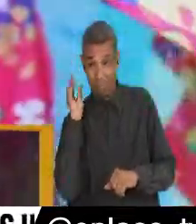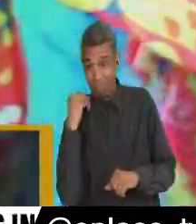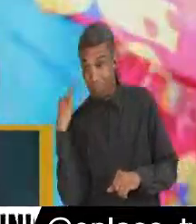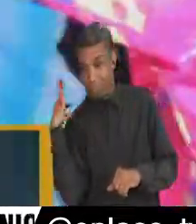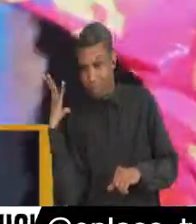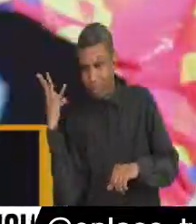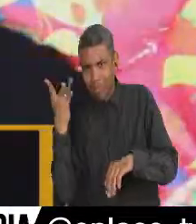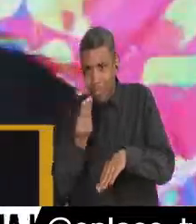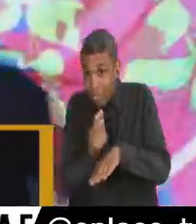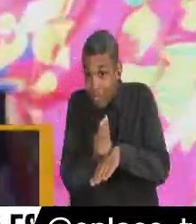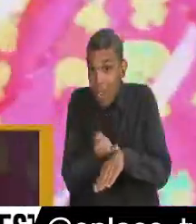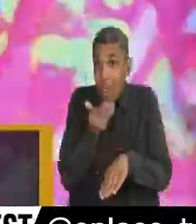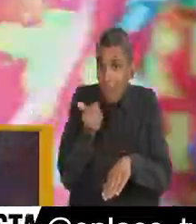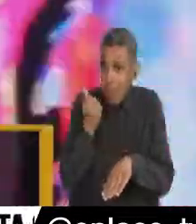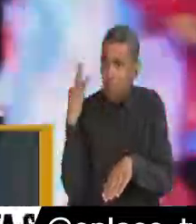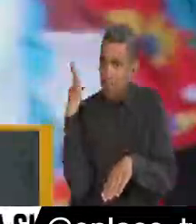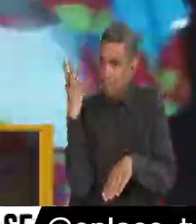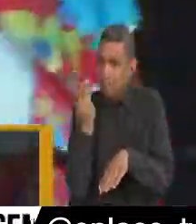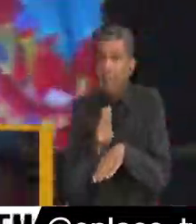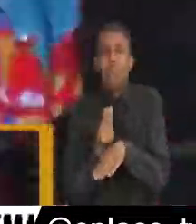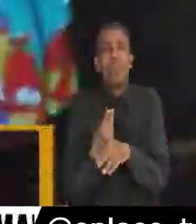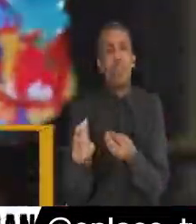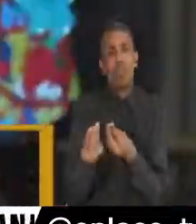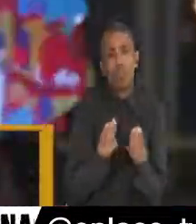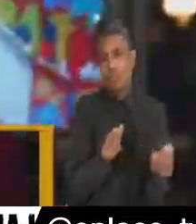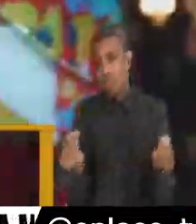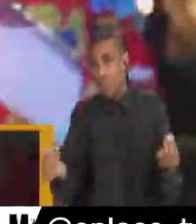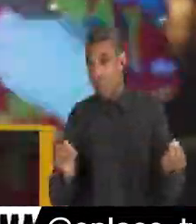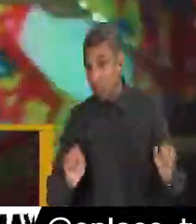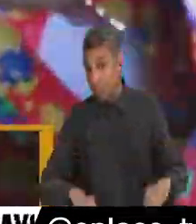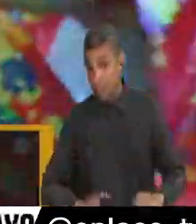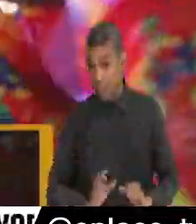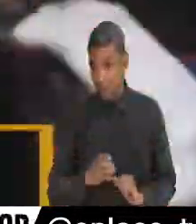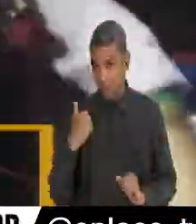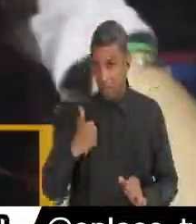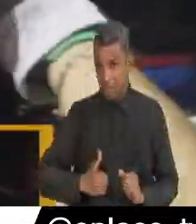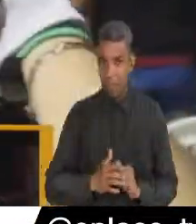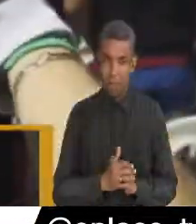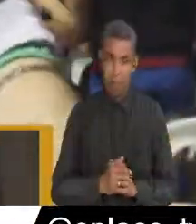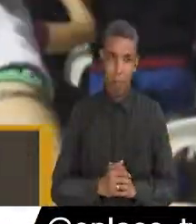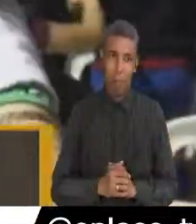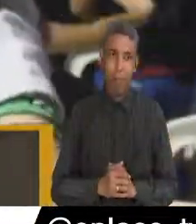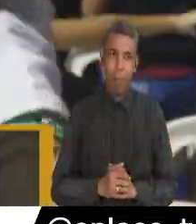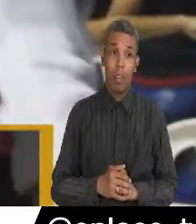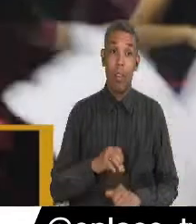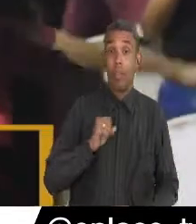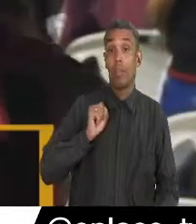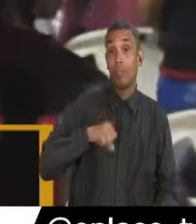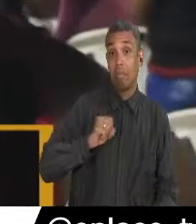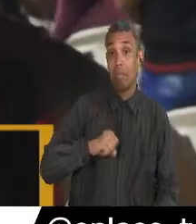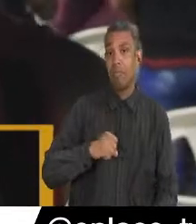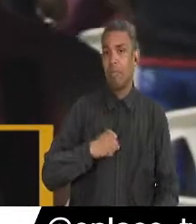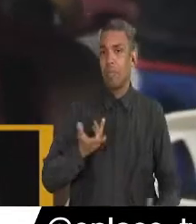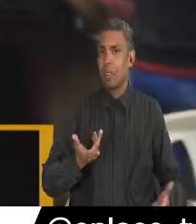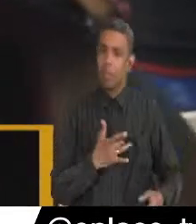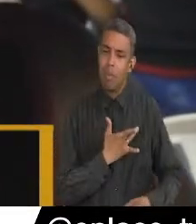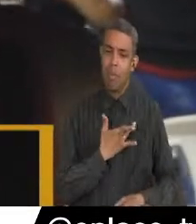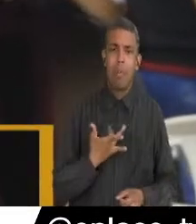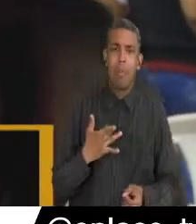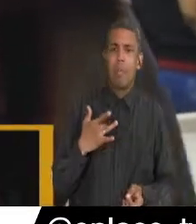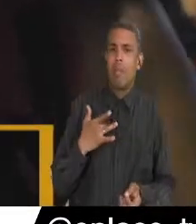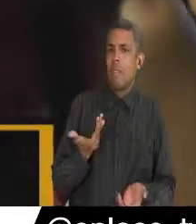verdad que debe hacerse más frecuentemente. Me parece muy bien porque ahí es donde nosotros expresamos qué tipo de